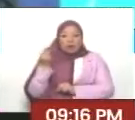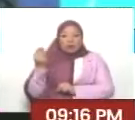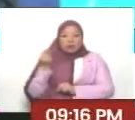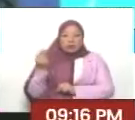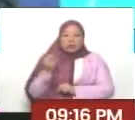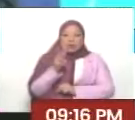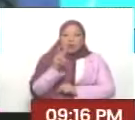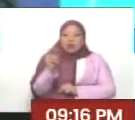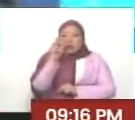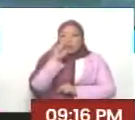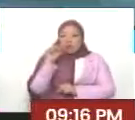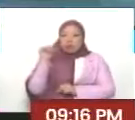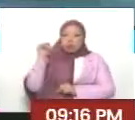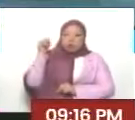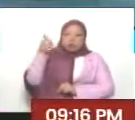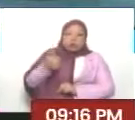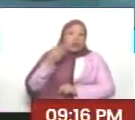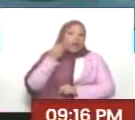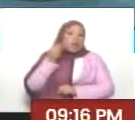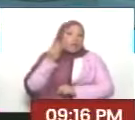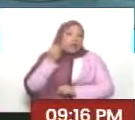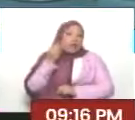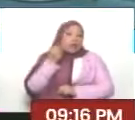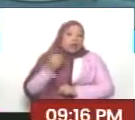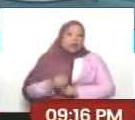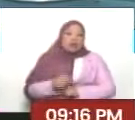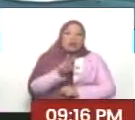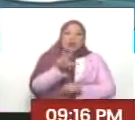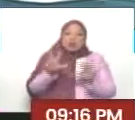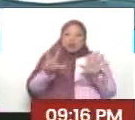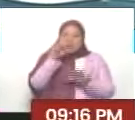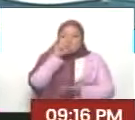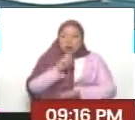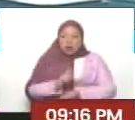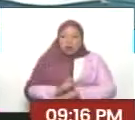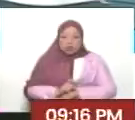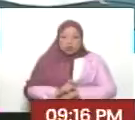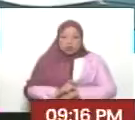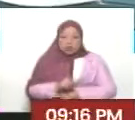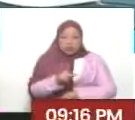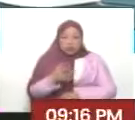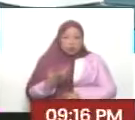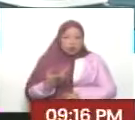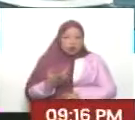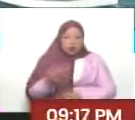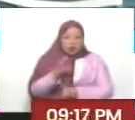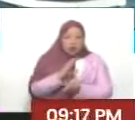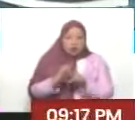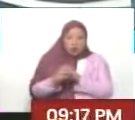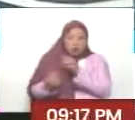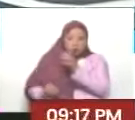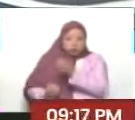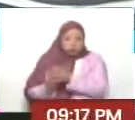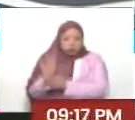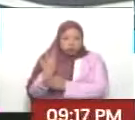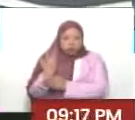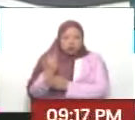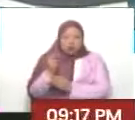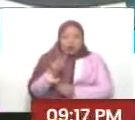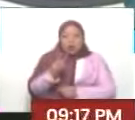tiene más de 20 años de experiencia en el campo, tiene apenas 38 años, con cultivos tales como el